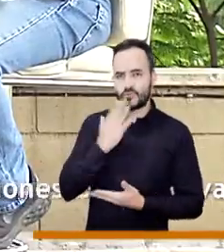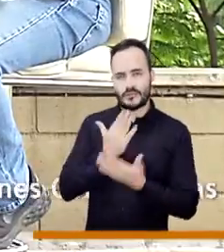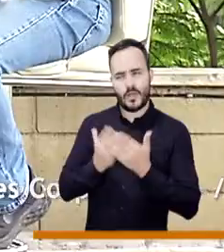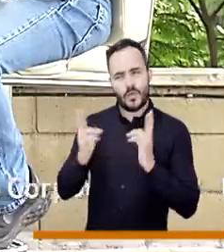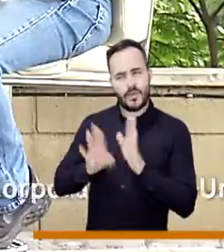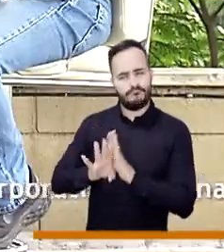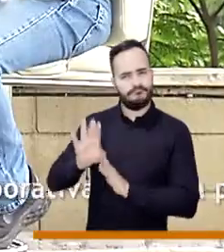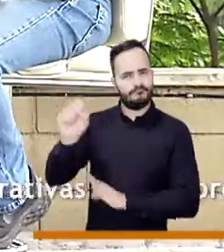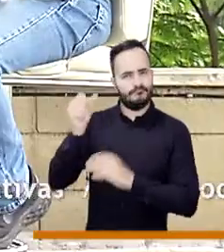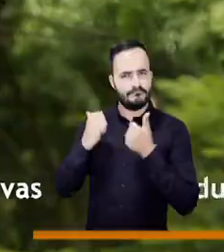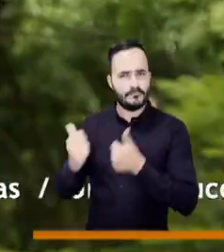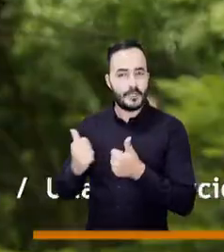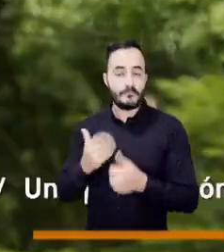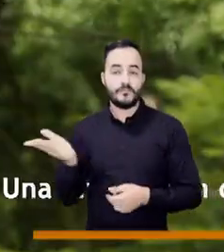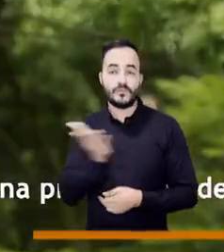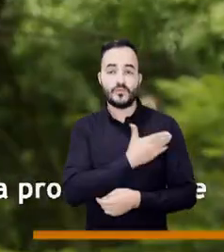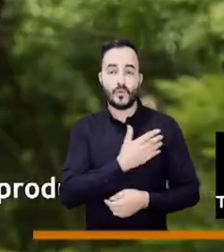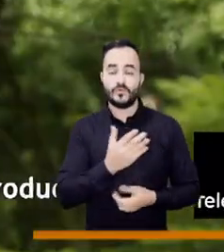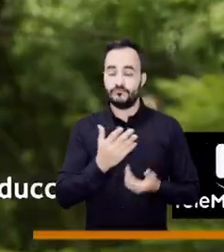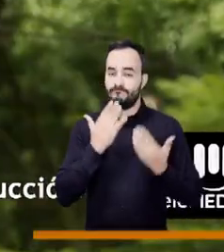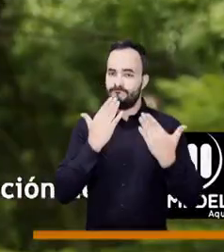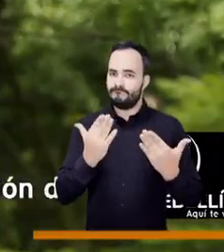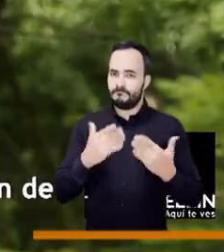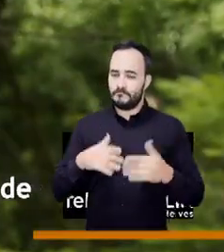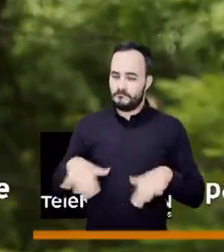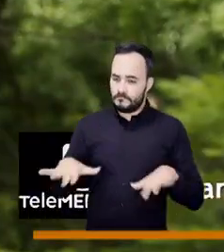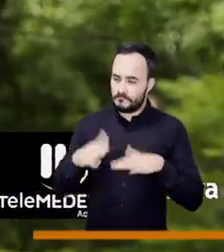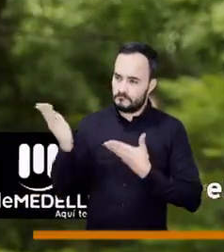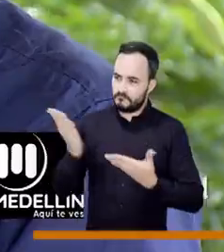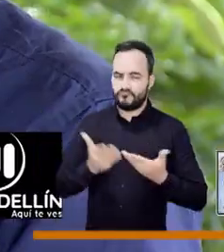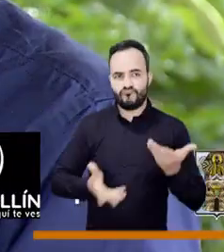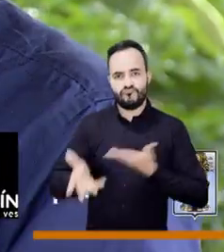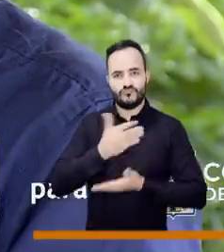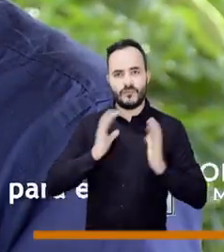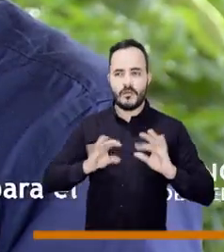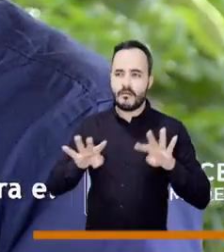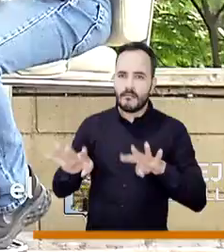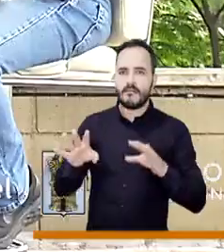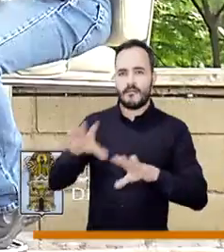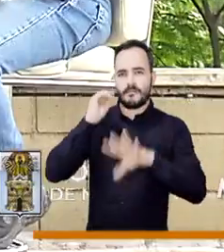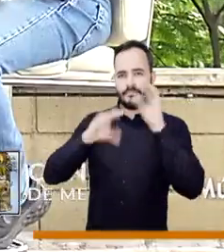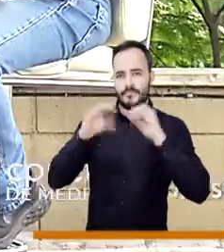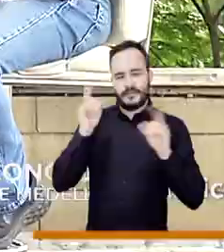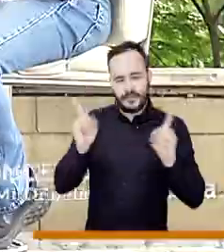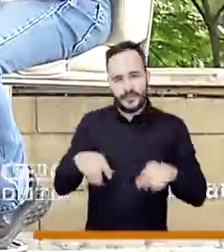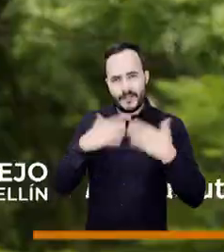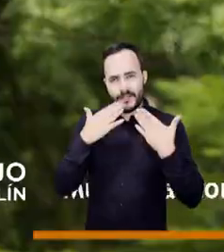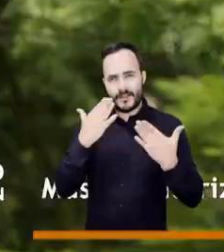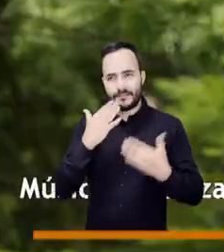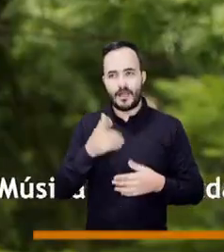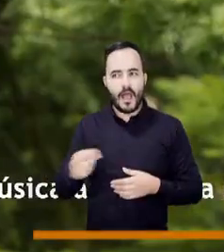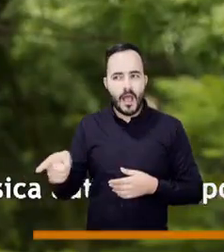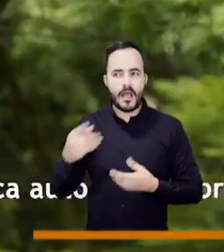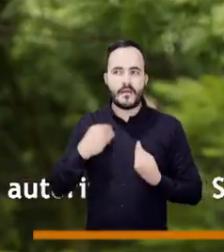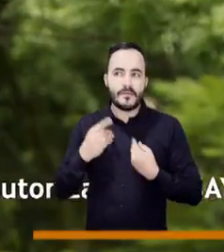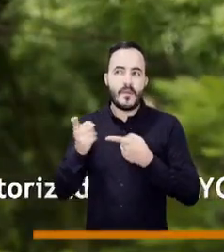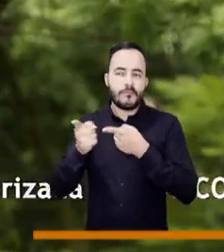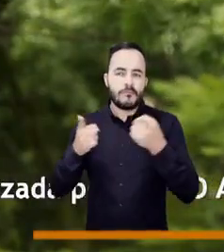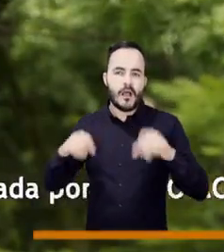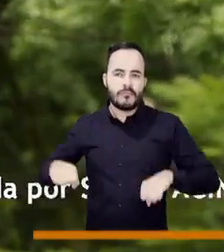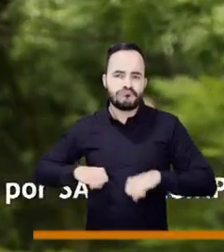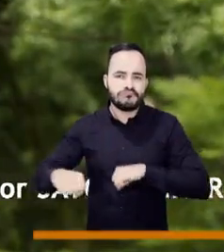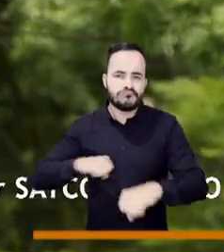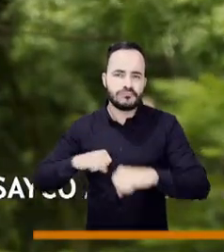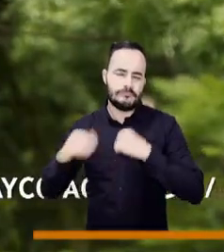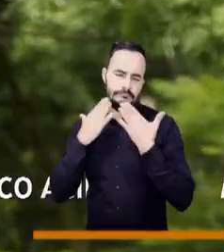Muchos éxitos en las urnas. Gracias también por este espacio tan valioso que le ofrecen a la ciudadanía y a ustedes por permitirnos llegar hasta los diferentes